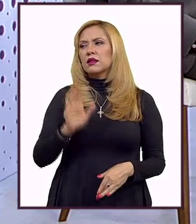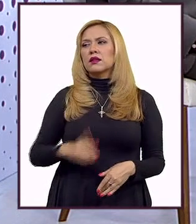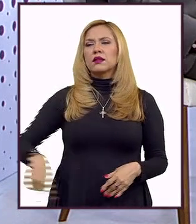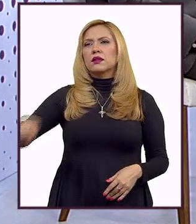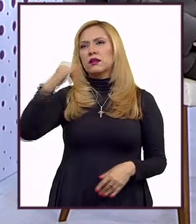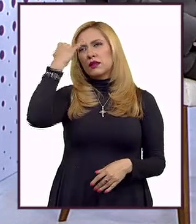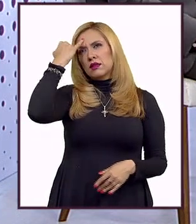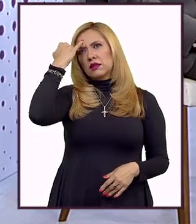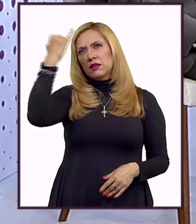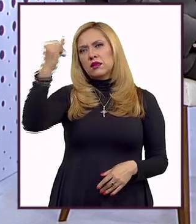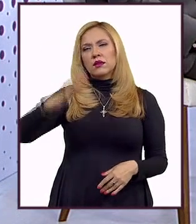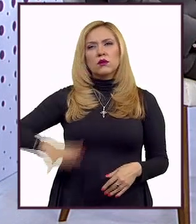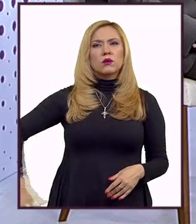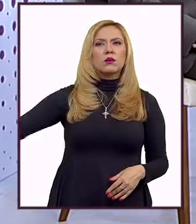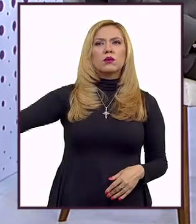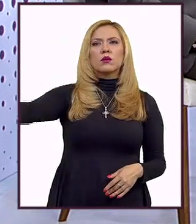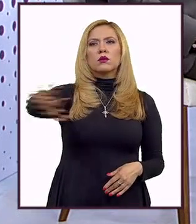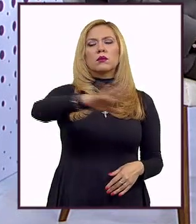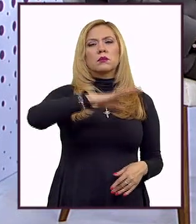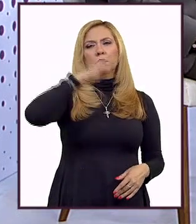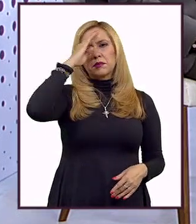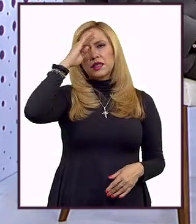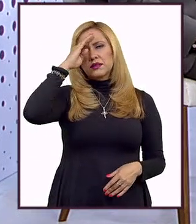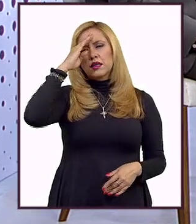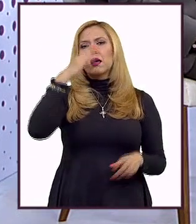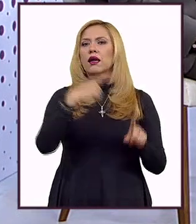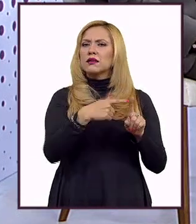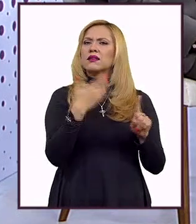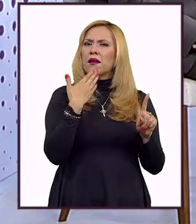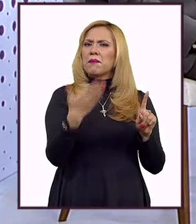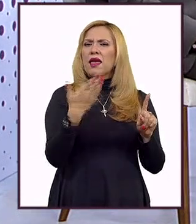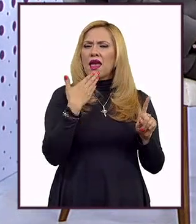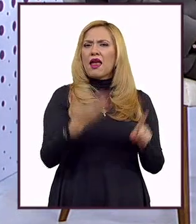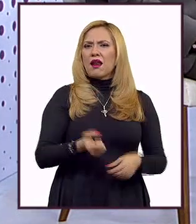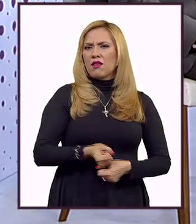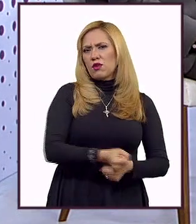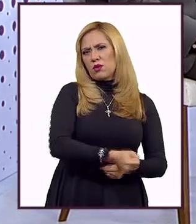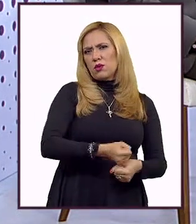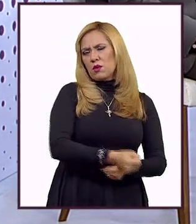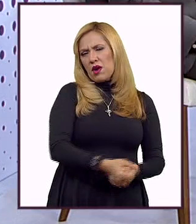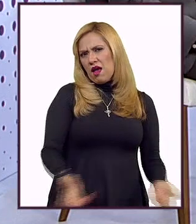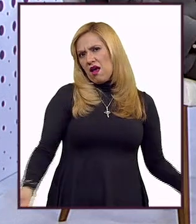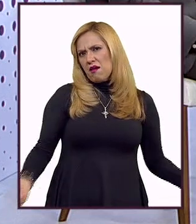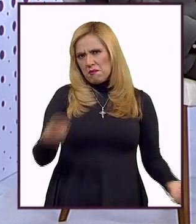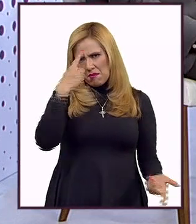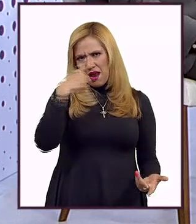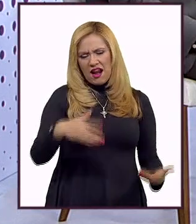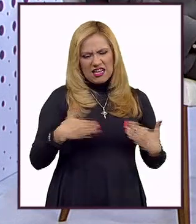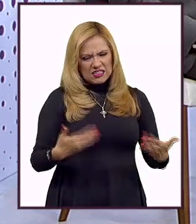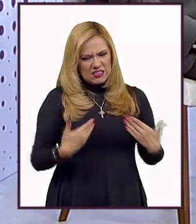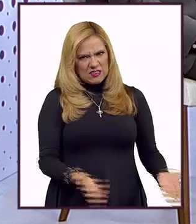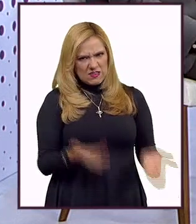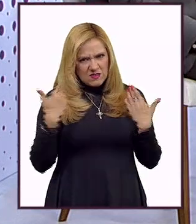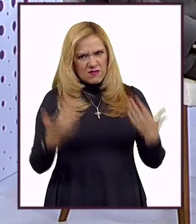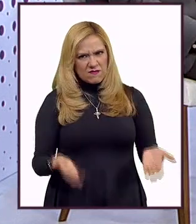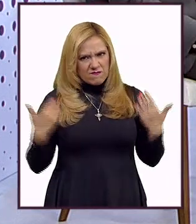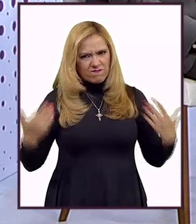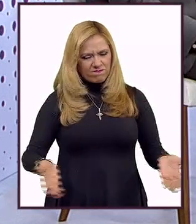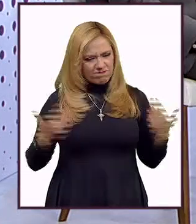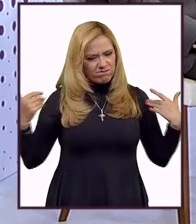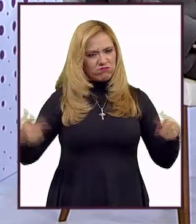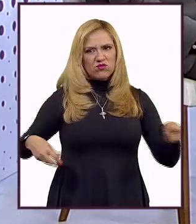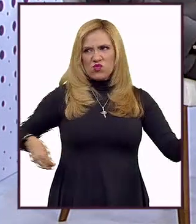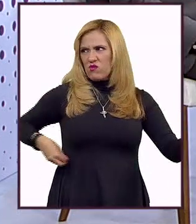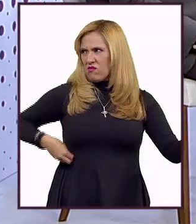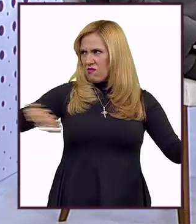imaginario colectivo en el cual se piensa que está bien torturar a una persona con tal de obtener pruebas que a final de pruebas pues, son culpables, ¿no?